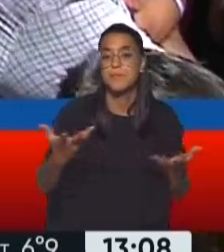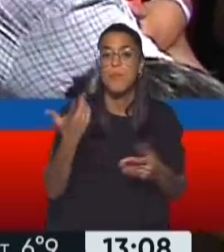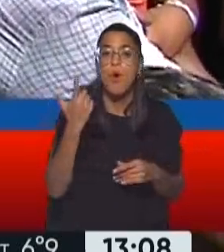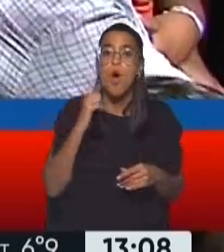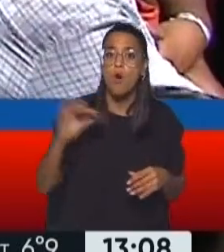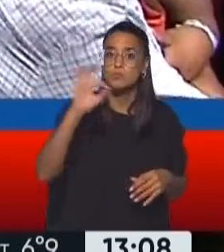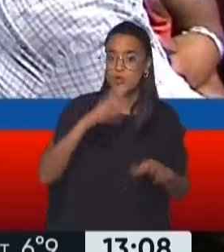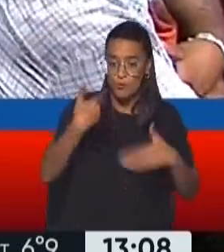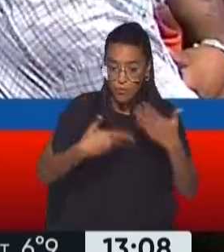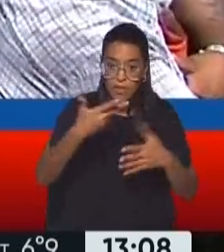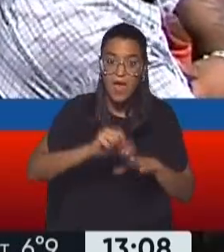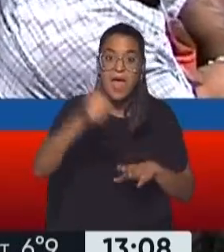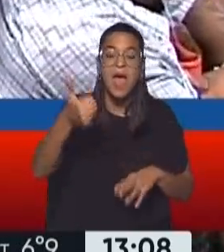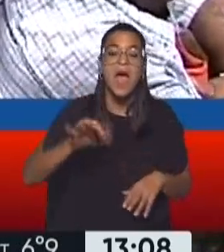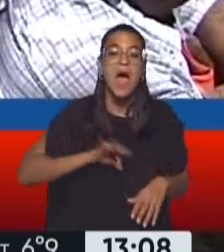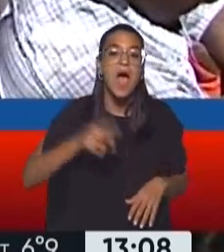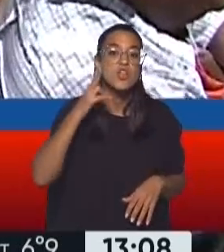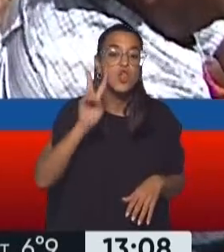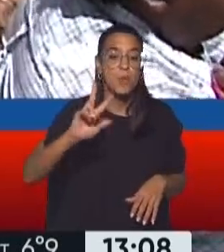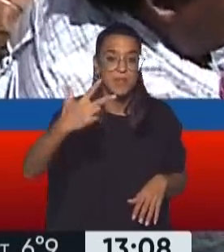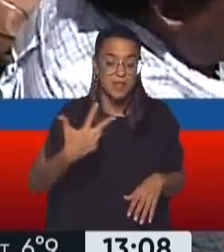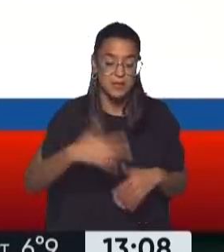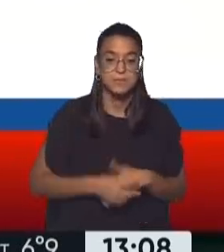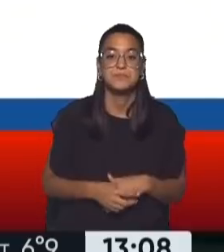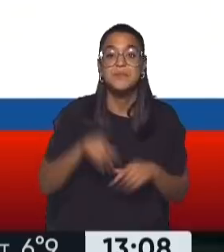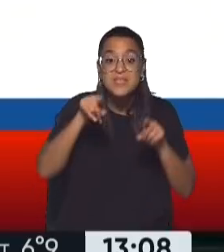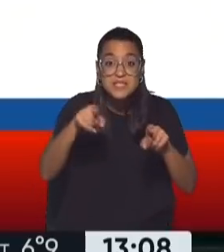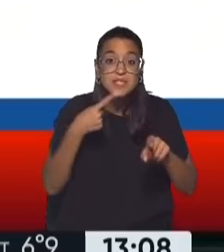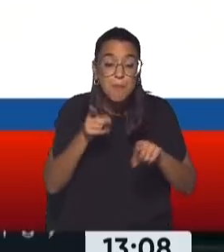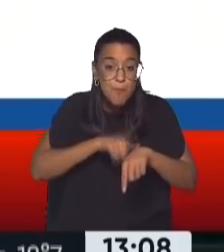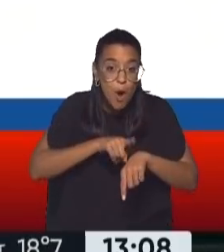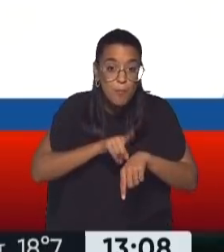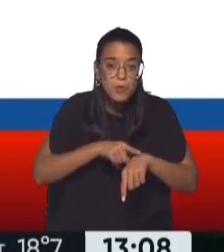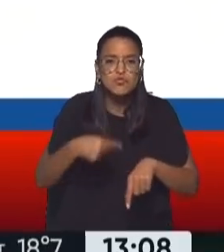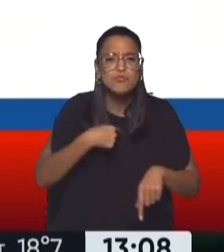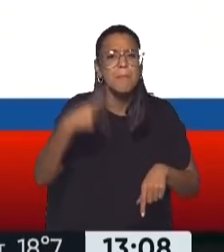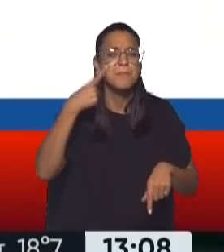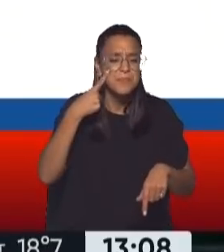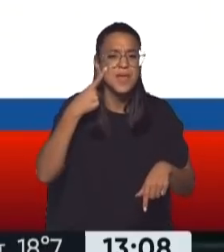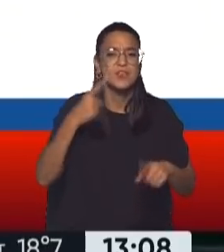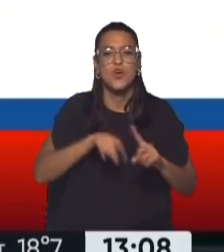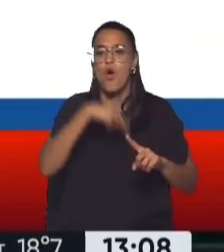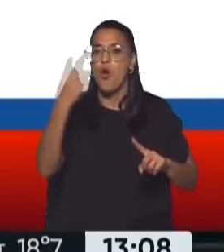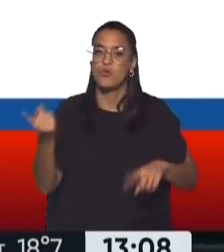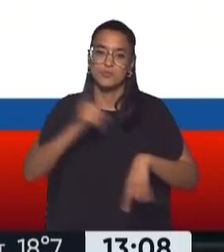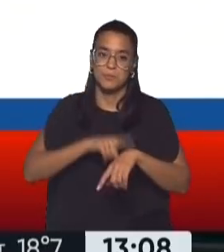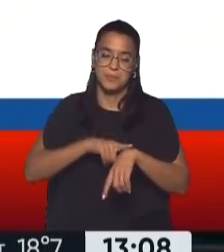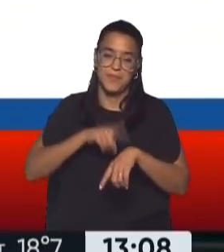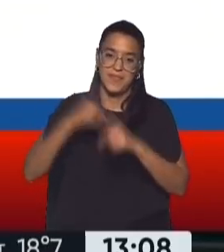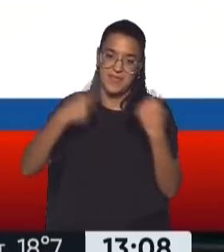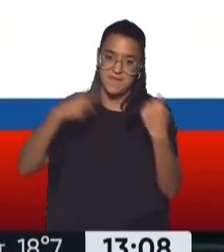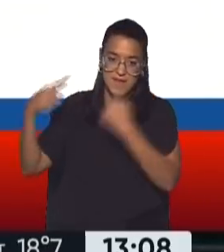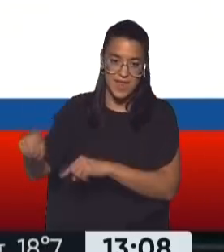opción ganadora en el año 2003. Y en ese instante yo creo que empezó a tejerse otra historia en la Argentina.